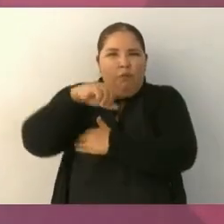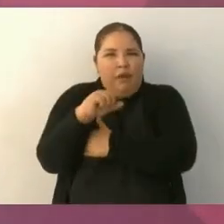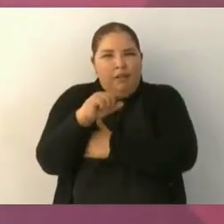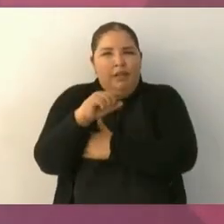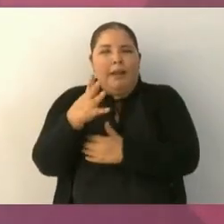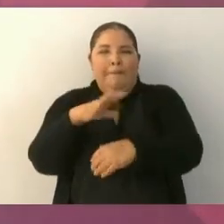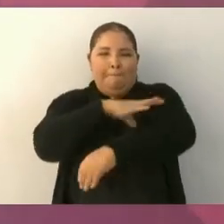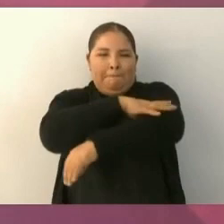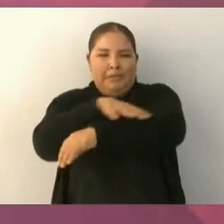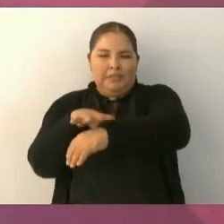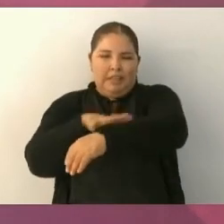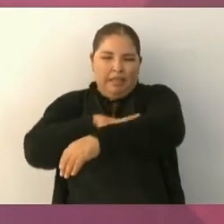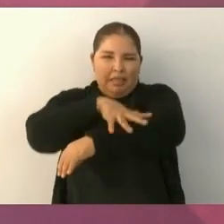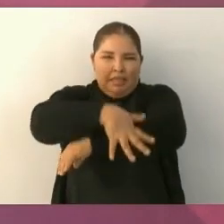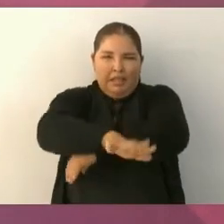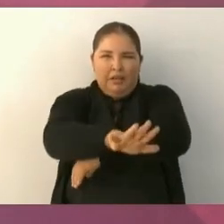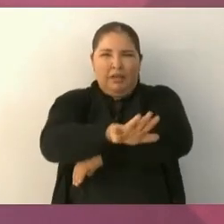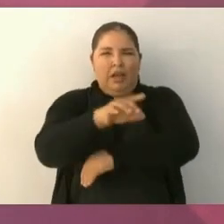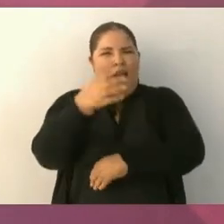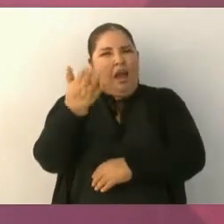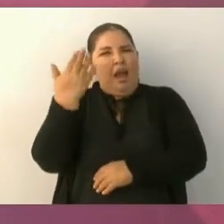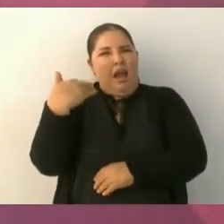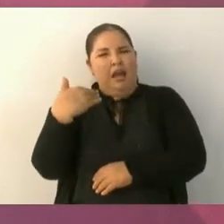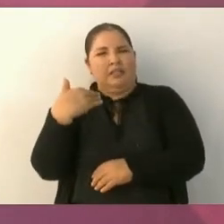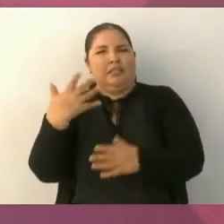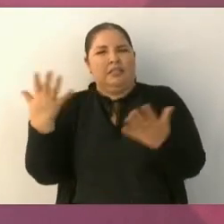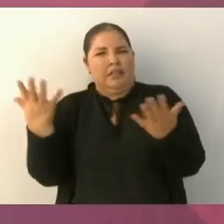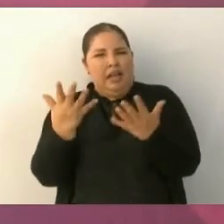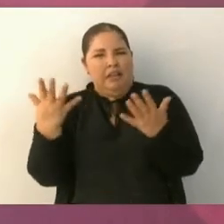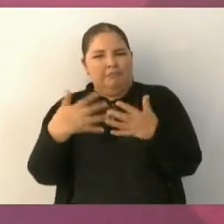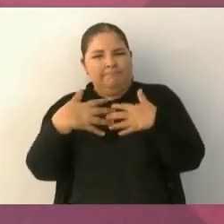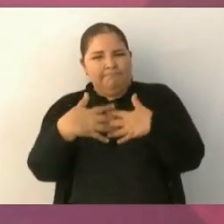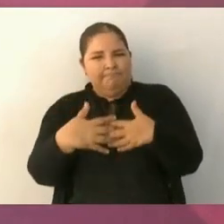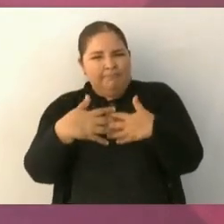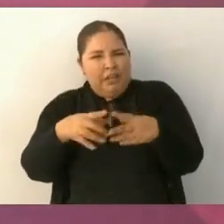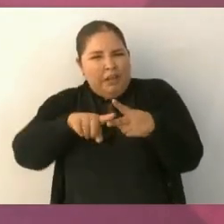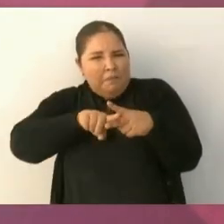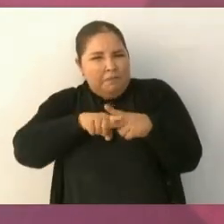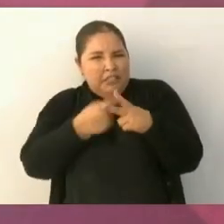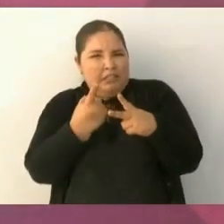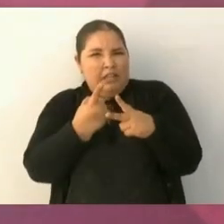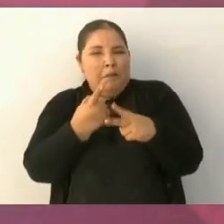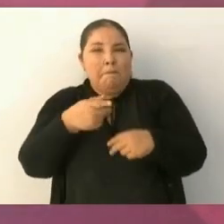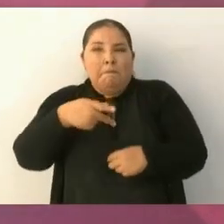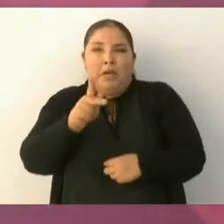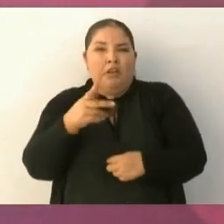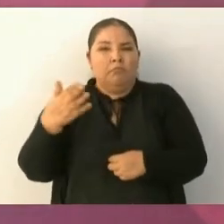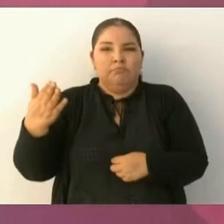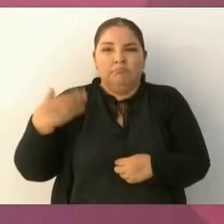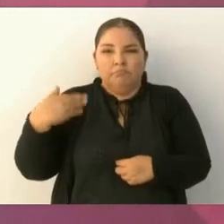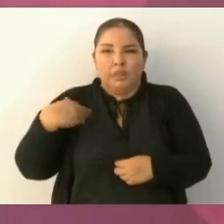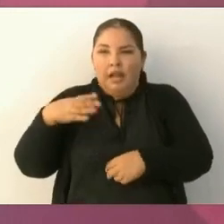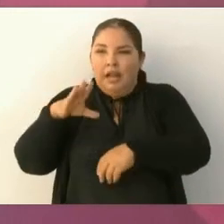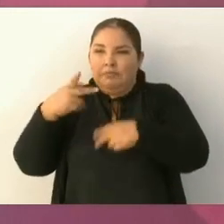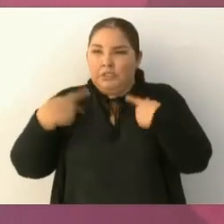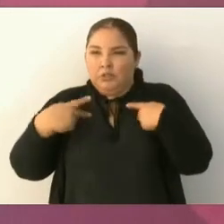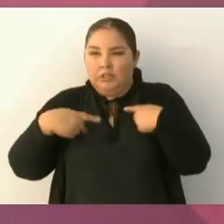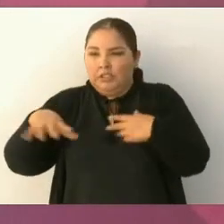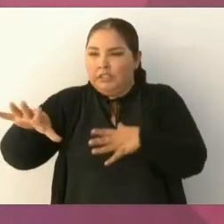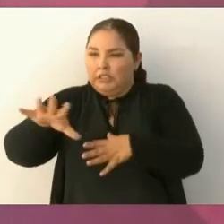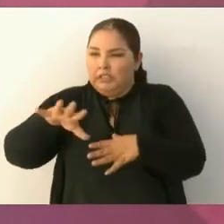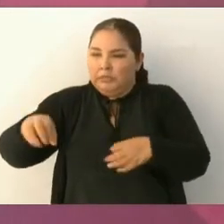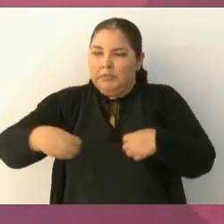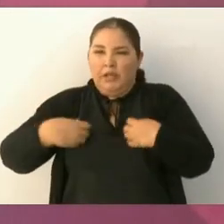Santa María fue concebida por administraciones anteriores sin haber consultado a las comunidades locales, por lo que